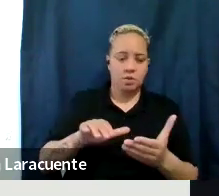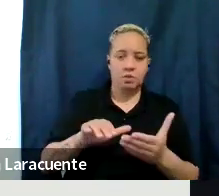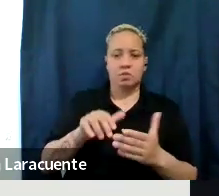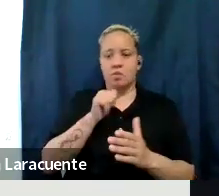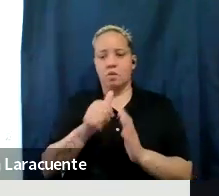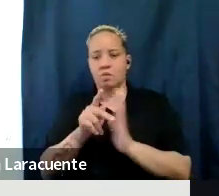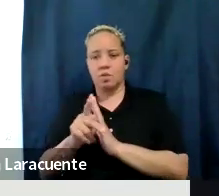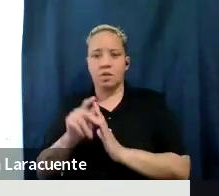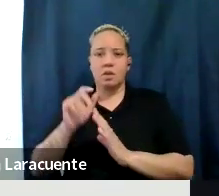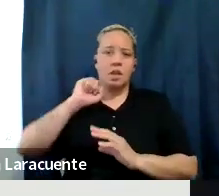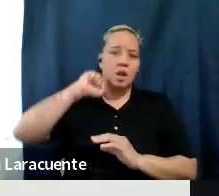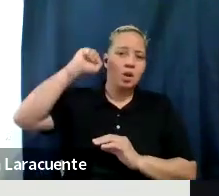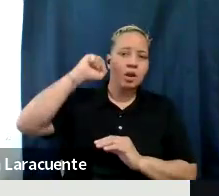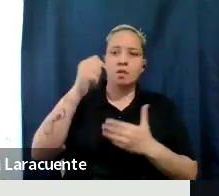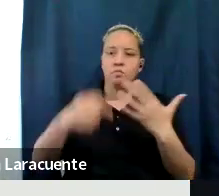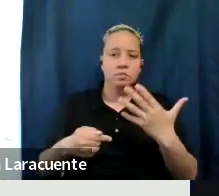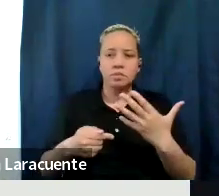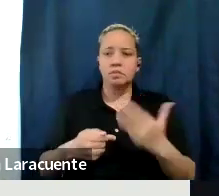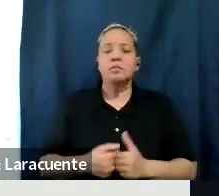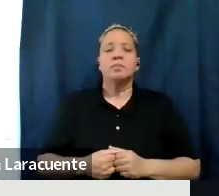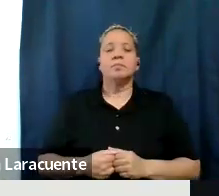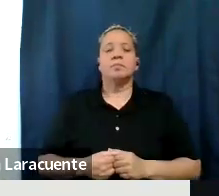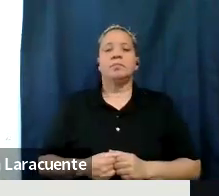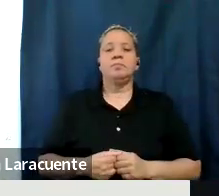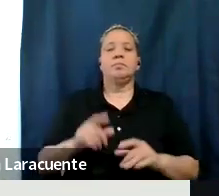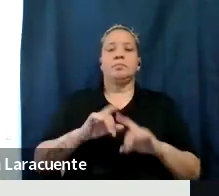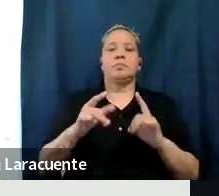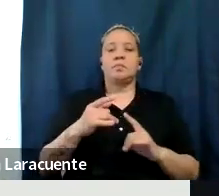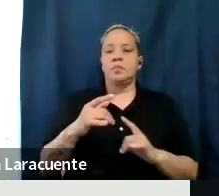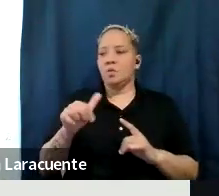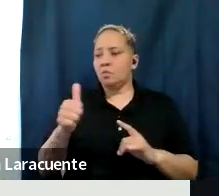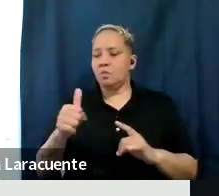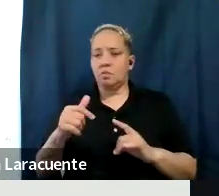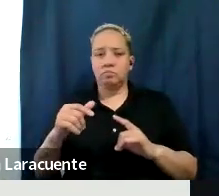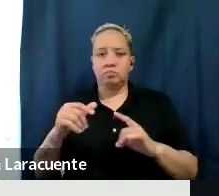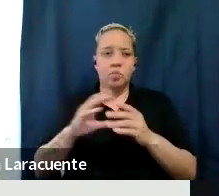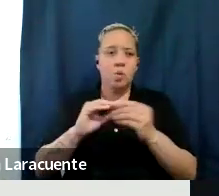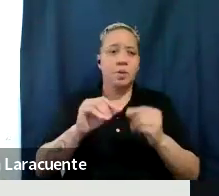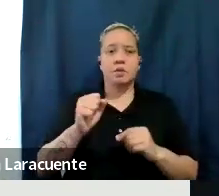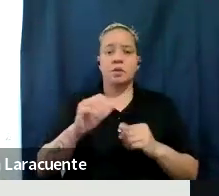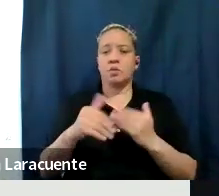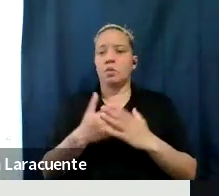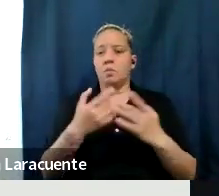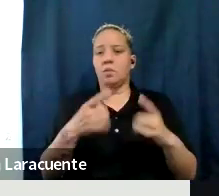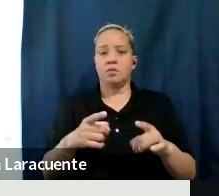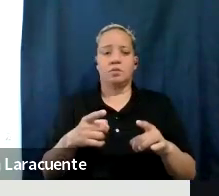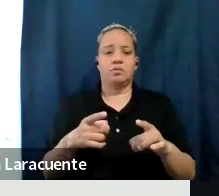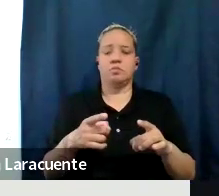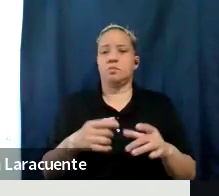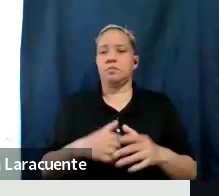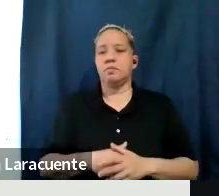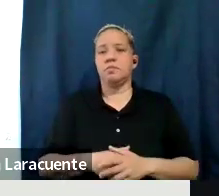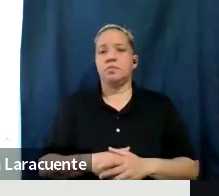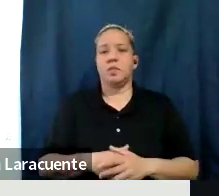fusilado, ahorcado o lo que sea, pero dicen los demás que sí, que ya todo pasó como pasó y